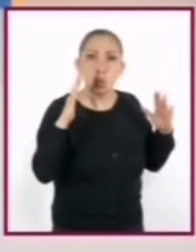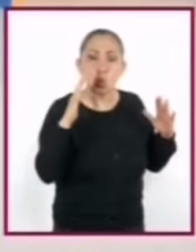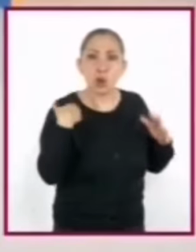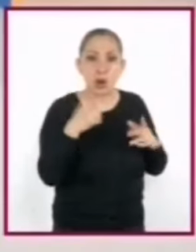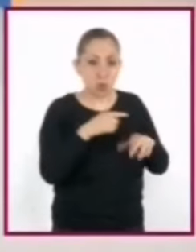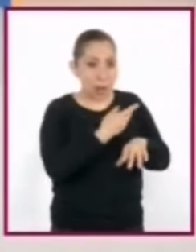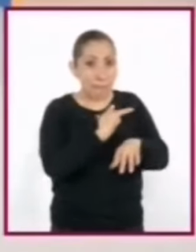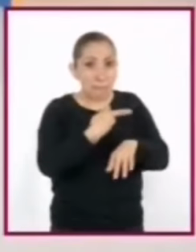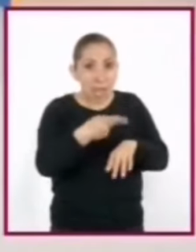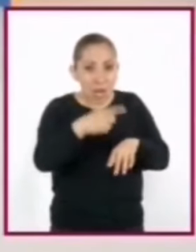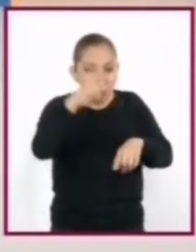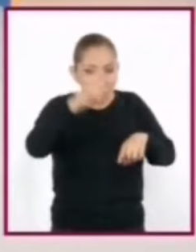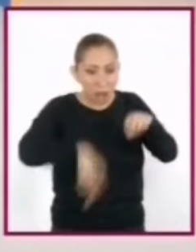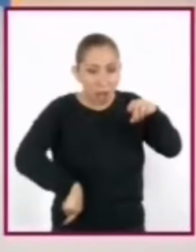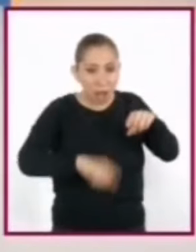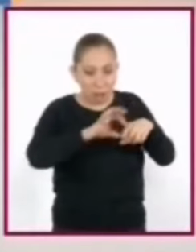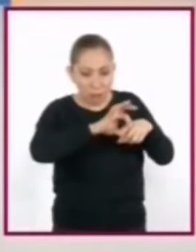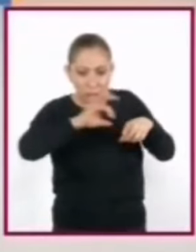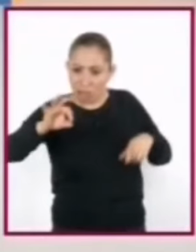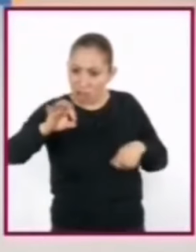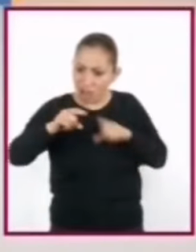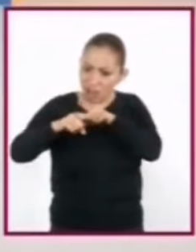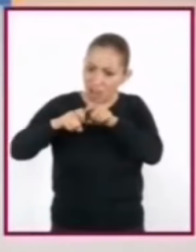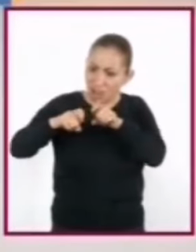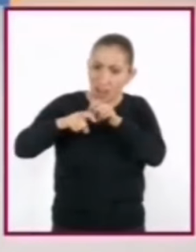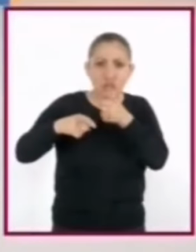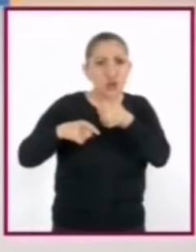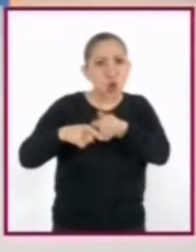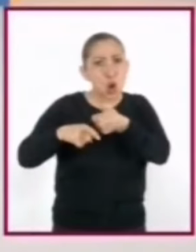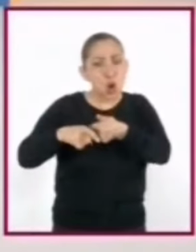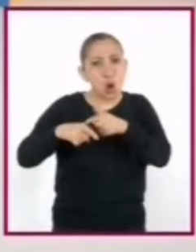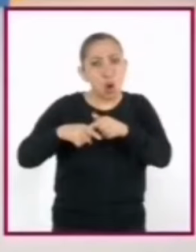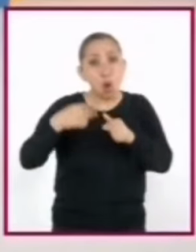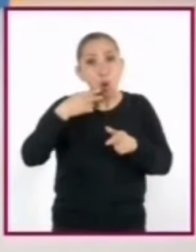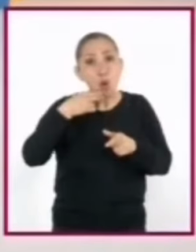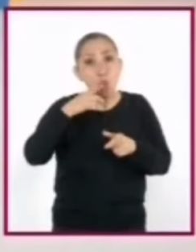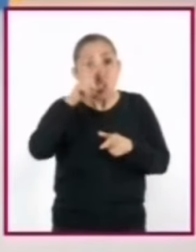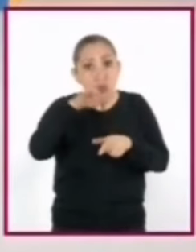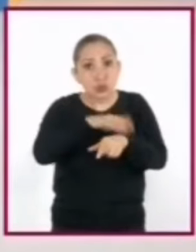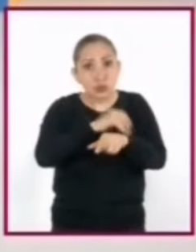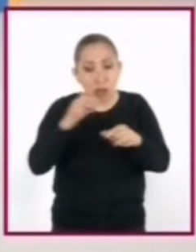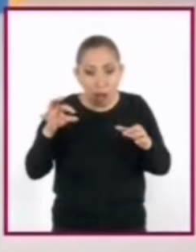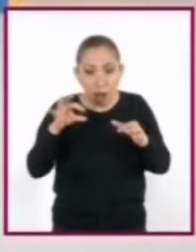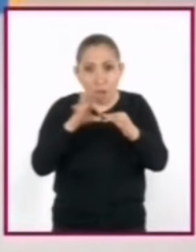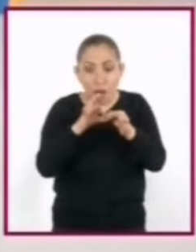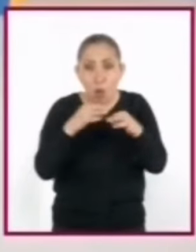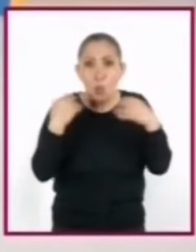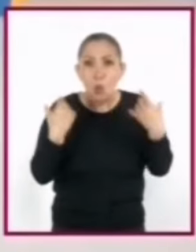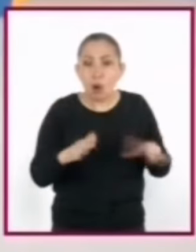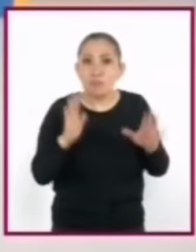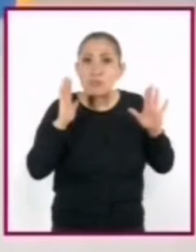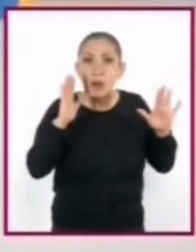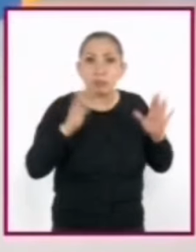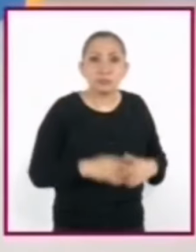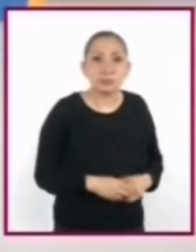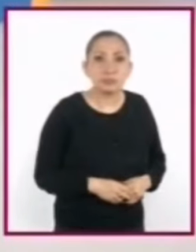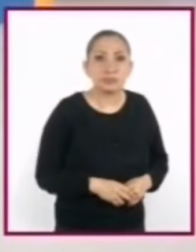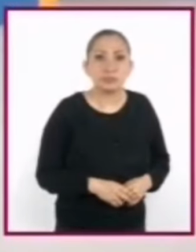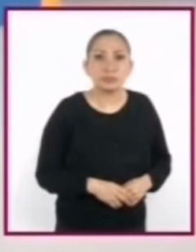Una extremidad separada del cuerpo funcionando, aunque sea por la aplicación de electricidad, resulta